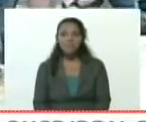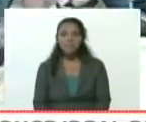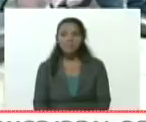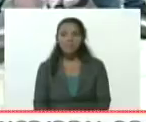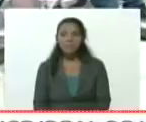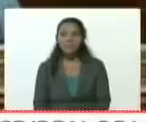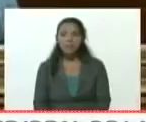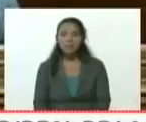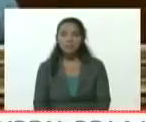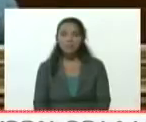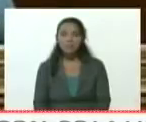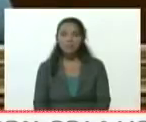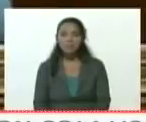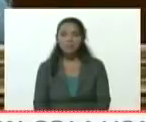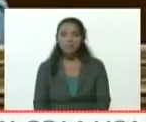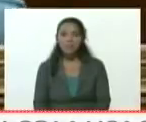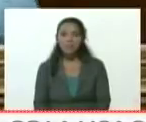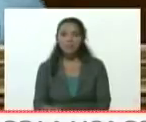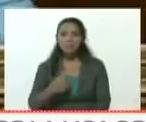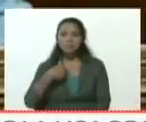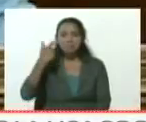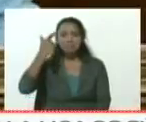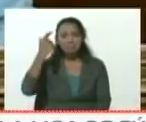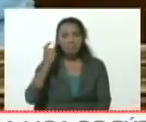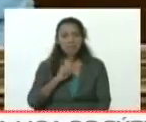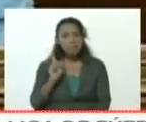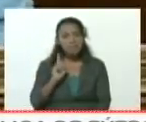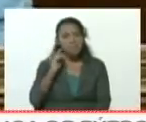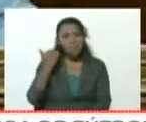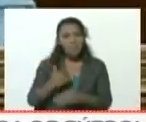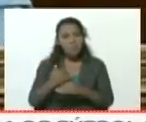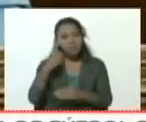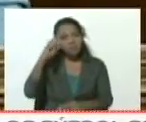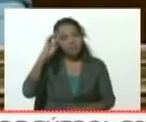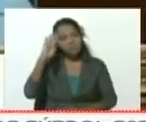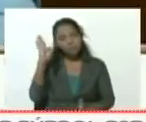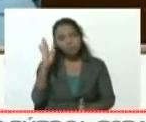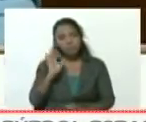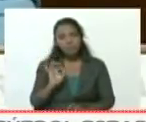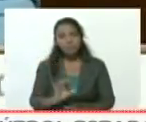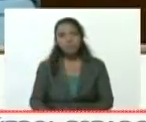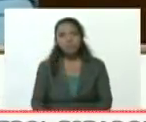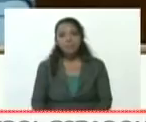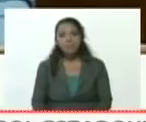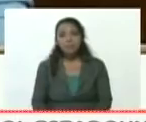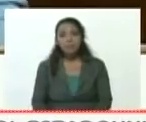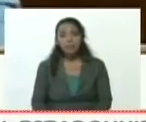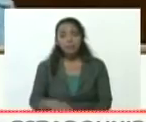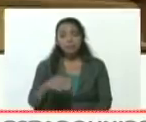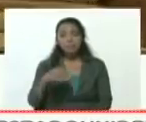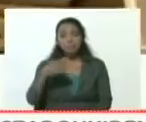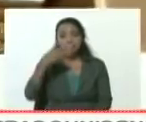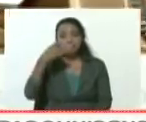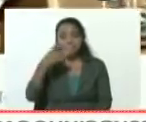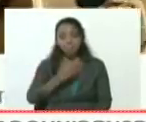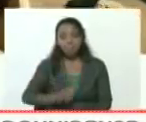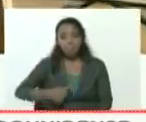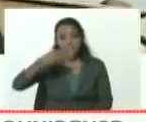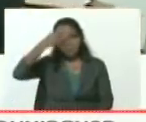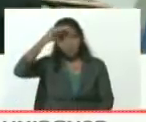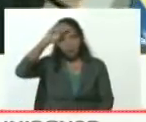Ustedes no sabían, yo tampoco lo sabía, pero este que está aquí, Fidel, trabajaba con Aristóbulo.